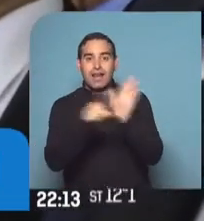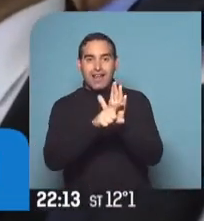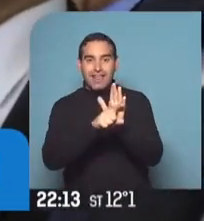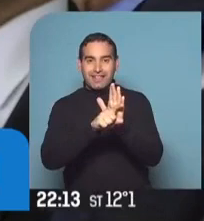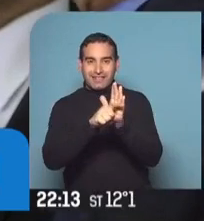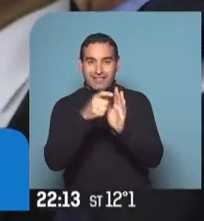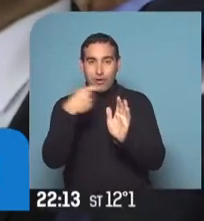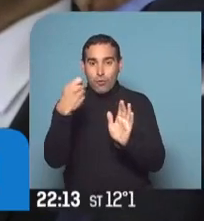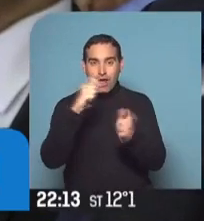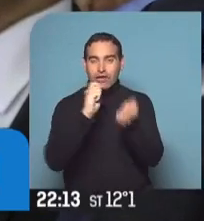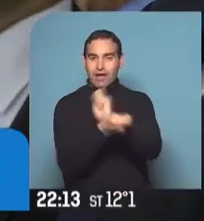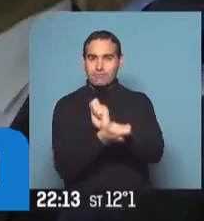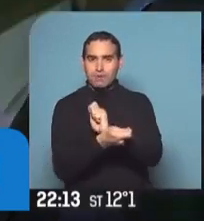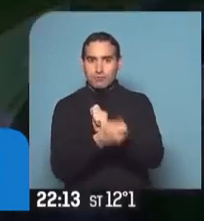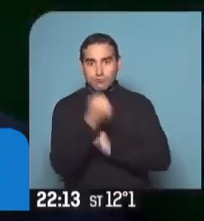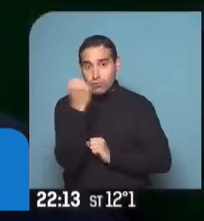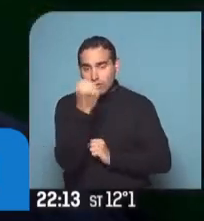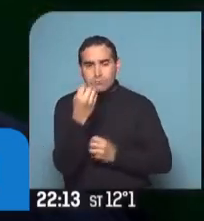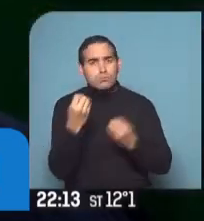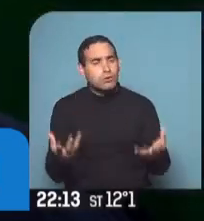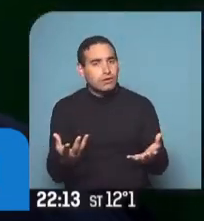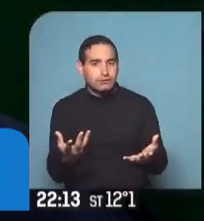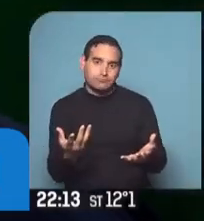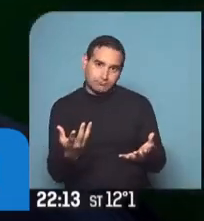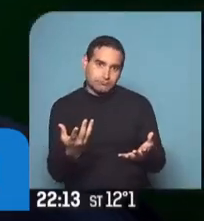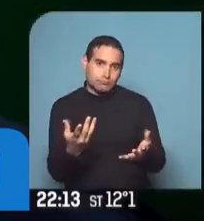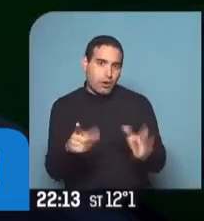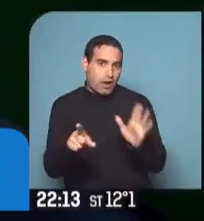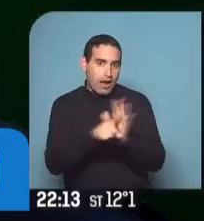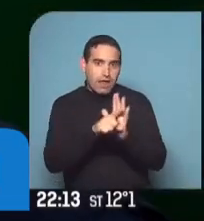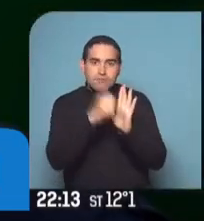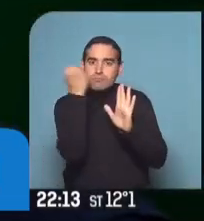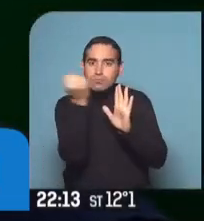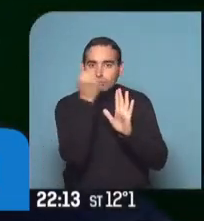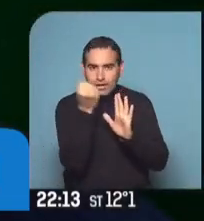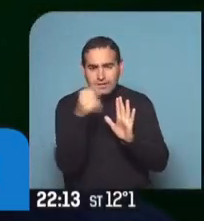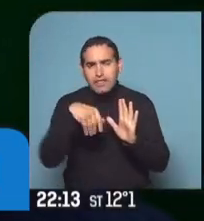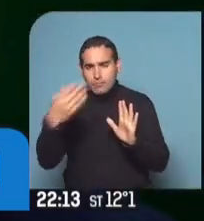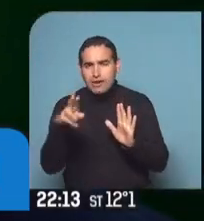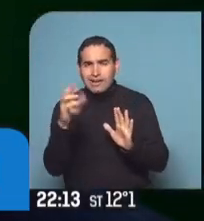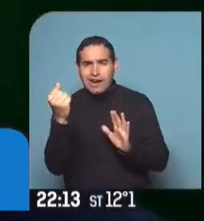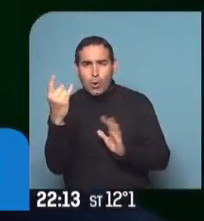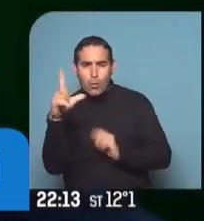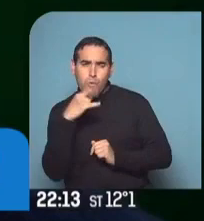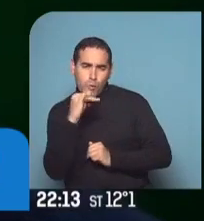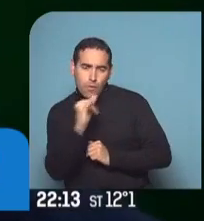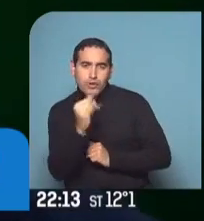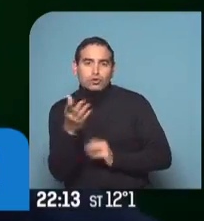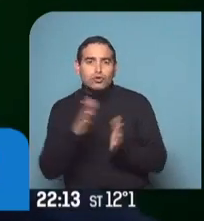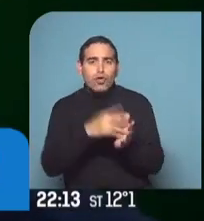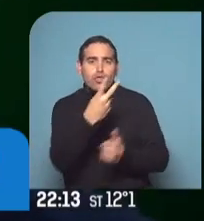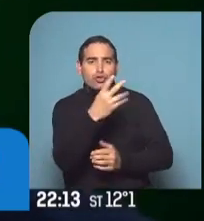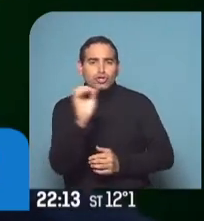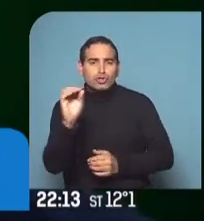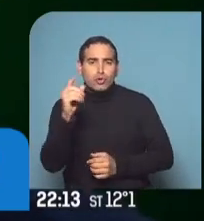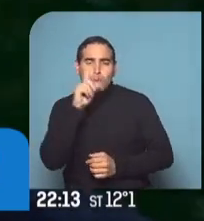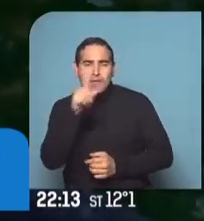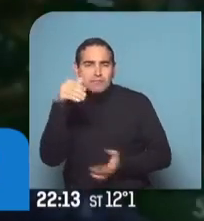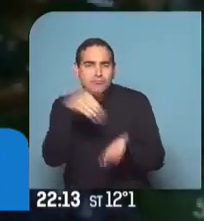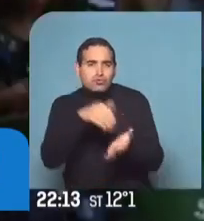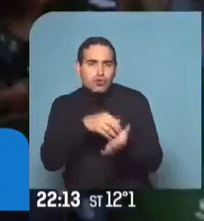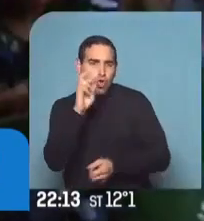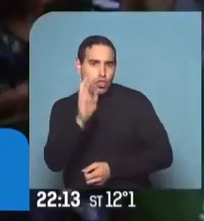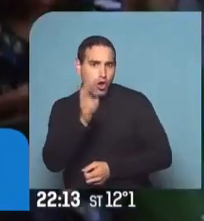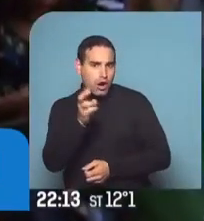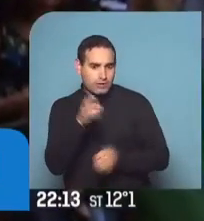es importante la reforma previsional? En primer lugar, por la magnitud. Seguramente Raúl va a hablar después de esto. Estamos hablando de 200.000 millones de dólares en